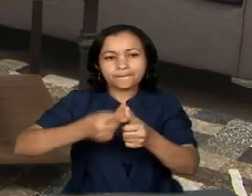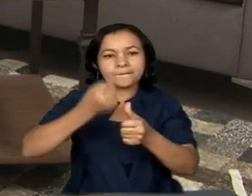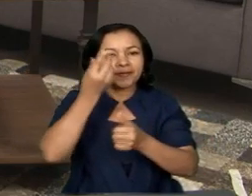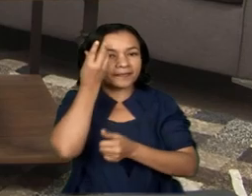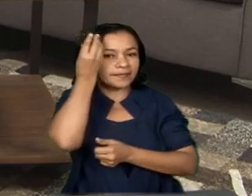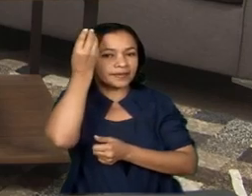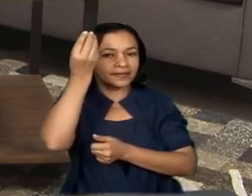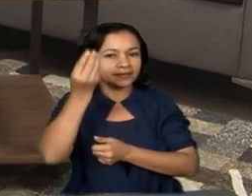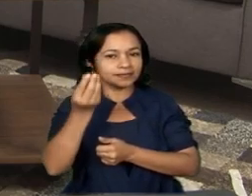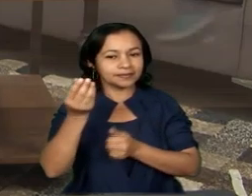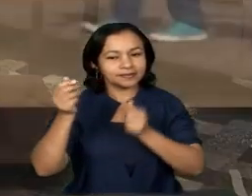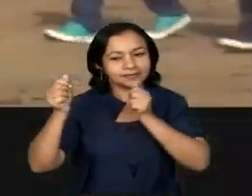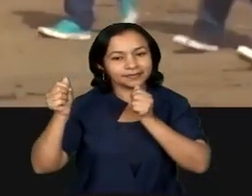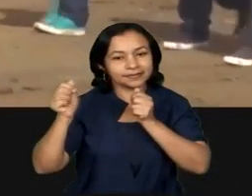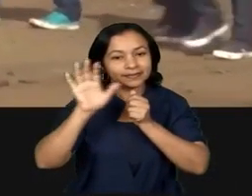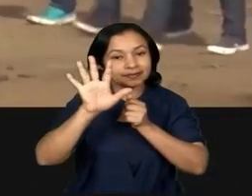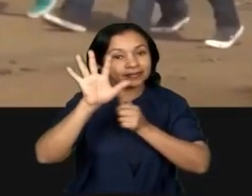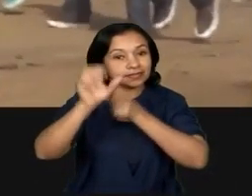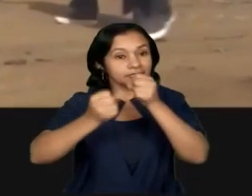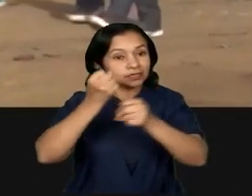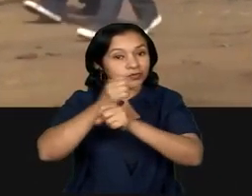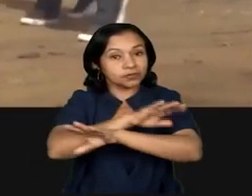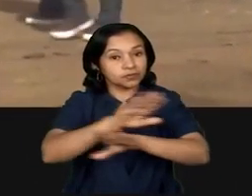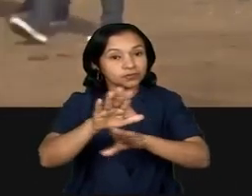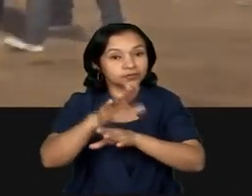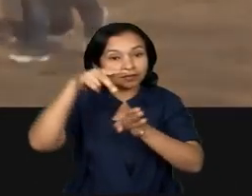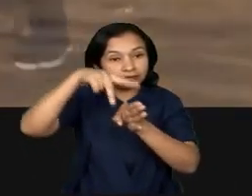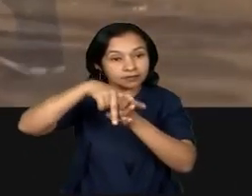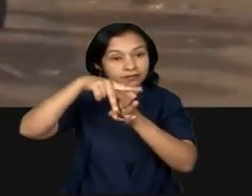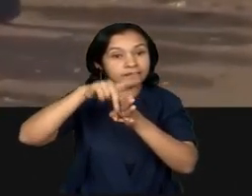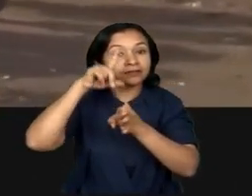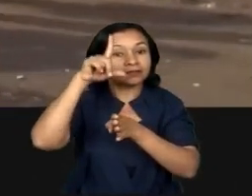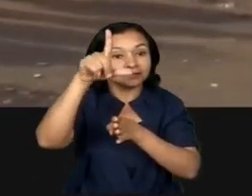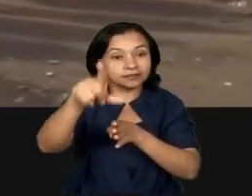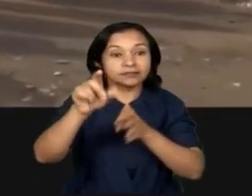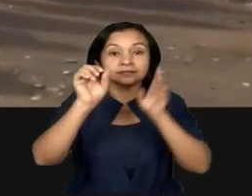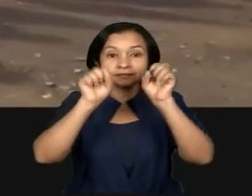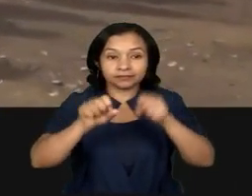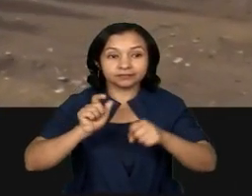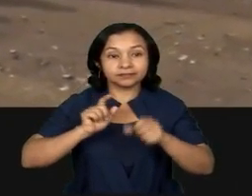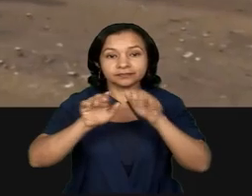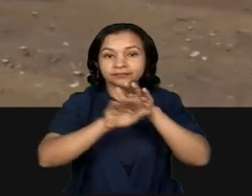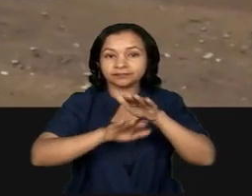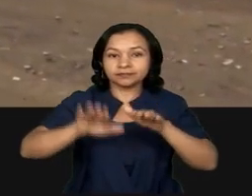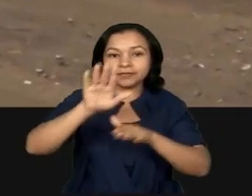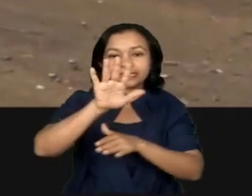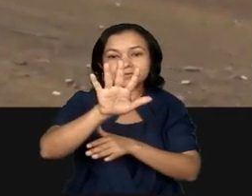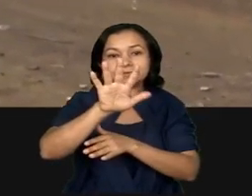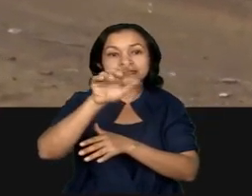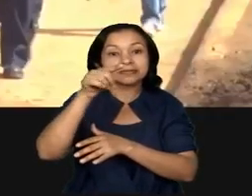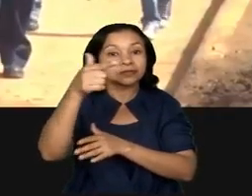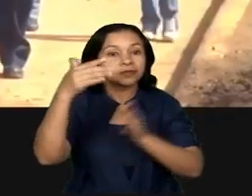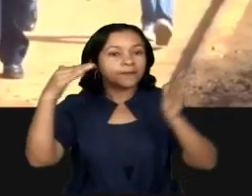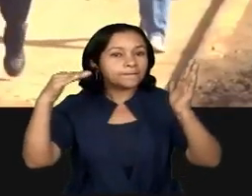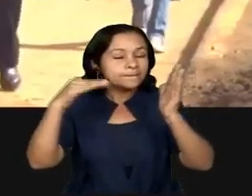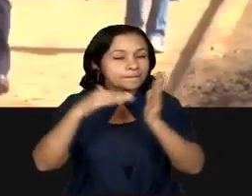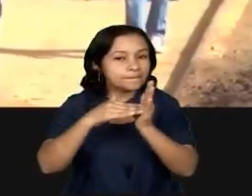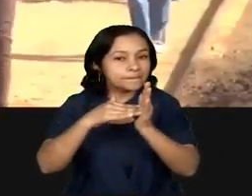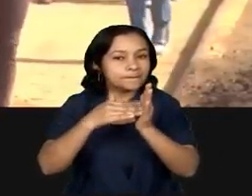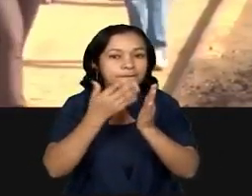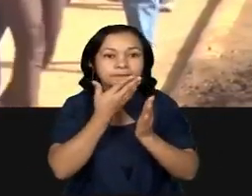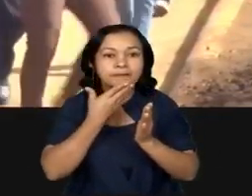bachiller de la secundaria a distancia en el campo, y tenemos más de 57,000 jóvenes en el campo